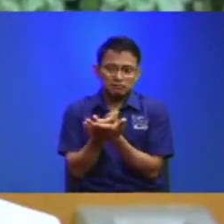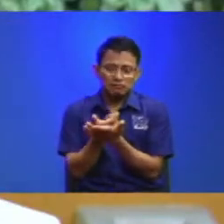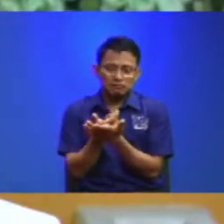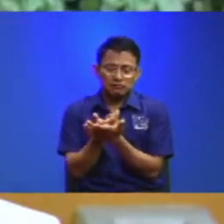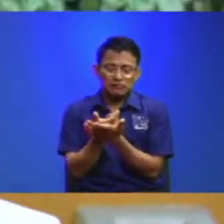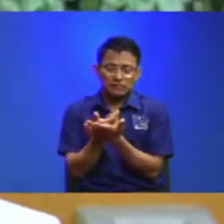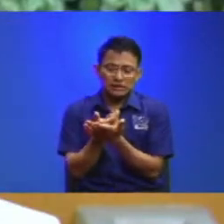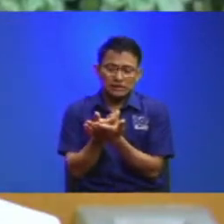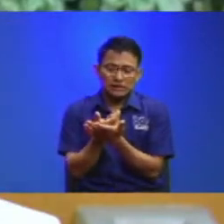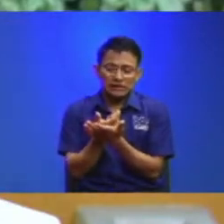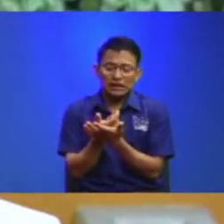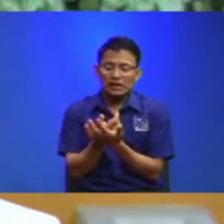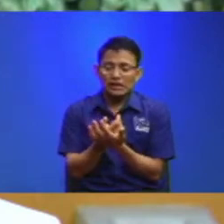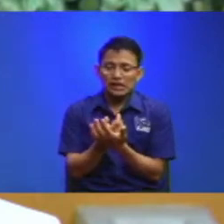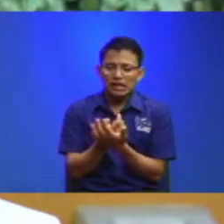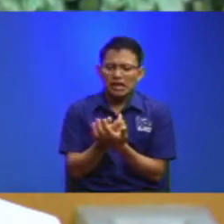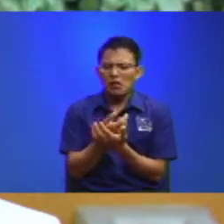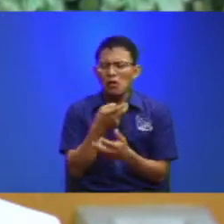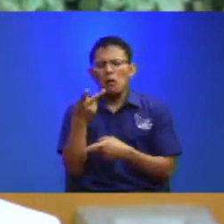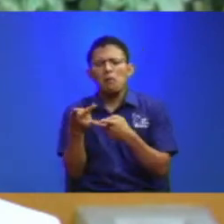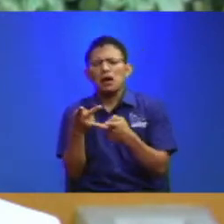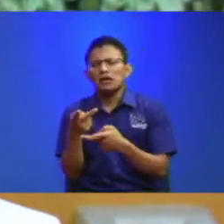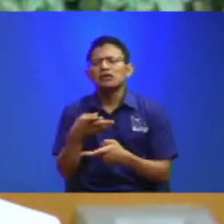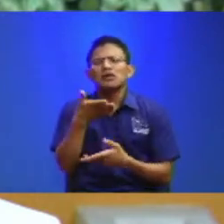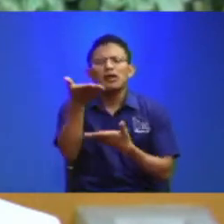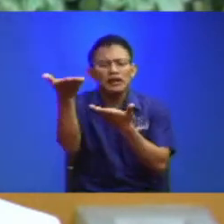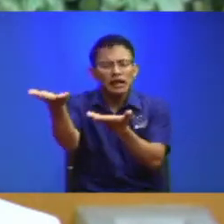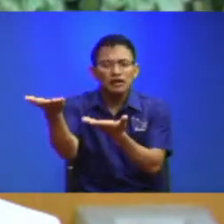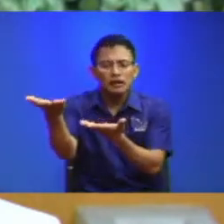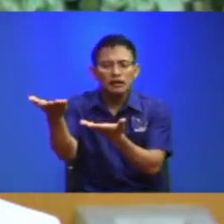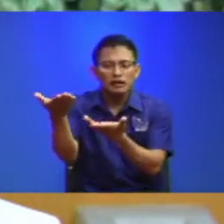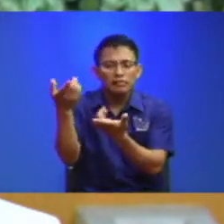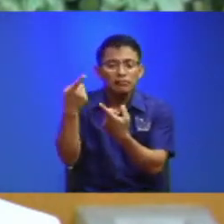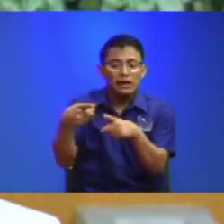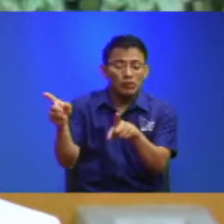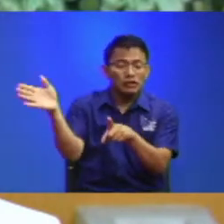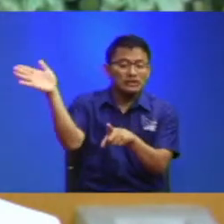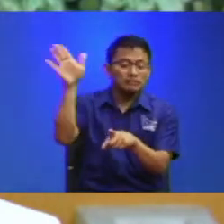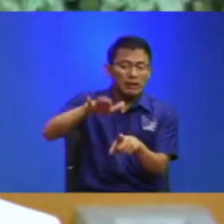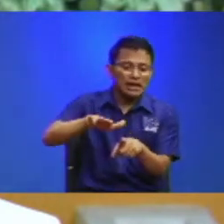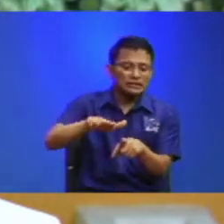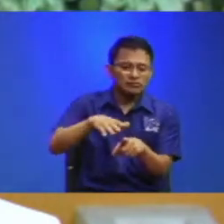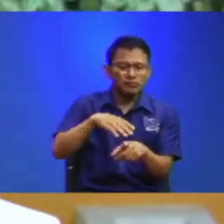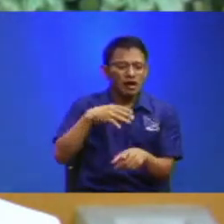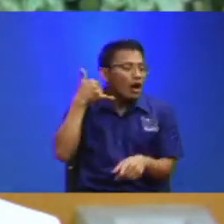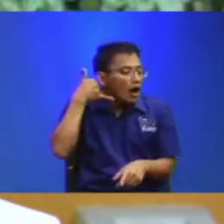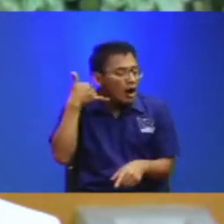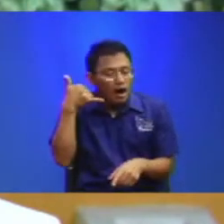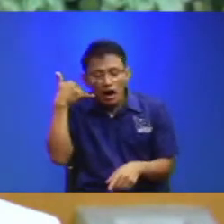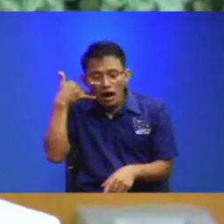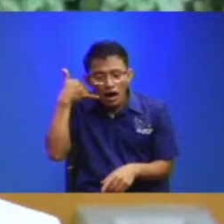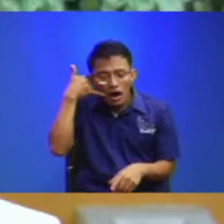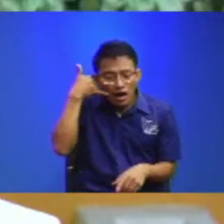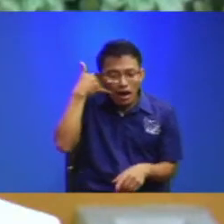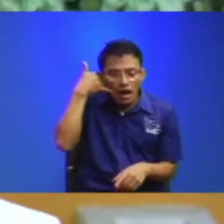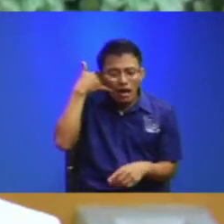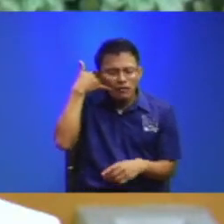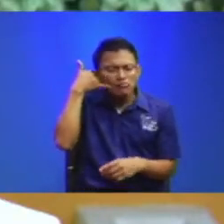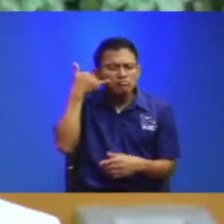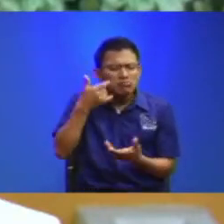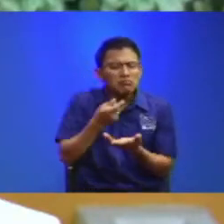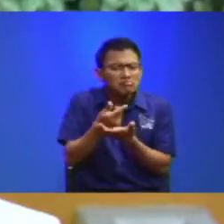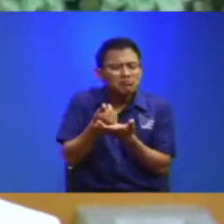después eso va a ser piedra de tropiezo, porque lo van a perseguir, lo van a